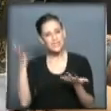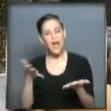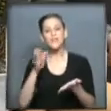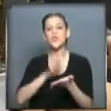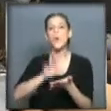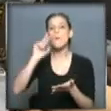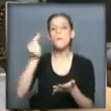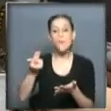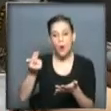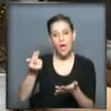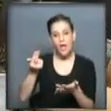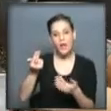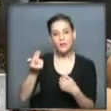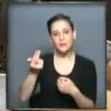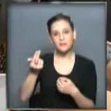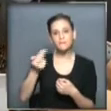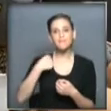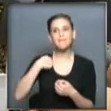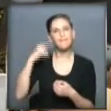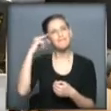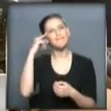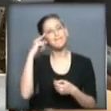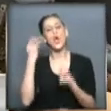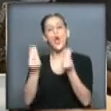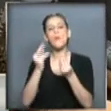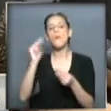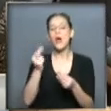muerte que estuvo muy bien seguramente calculada,